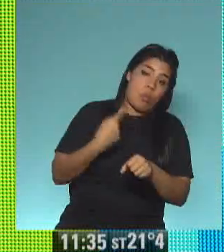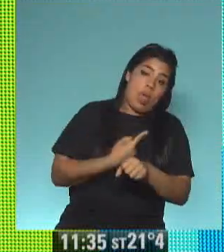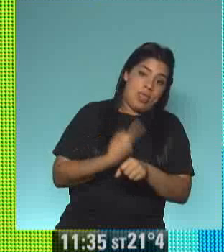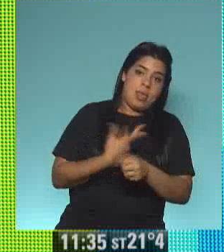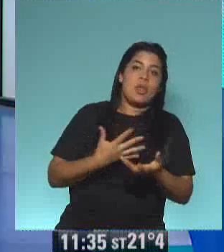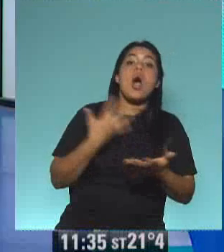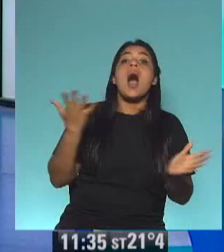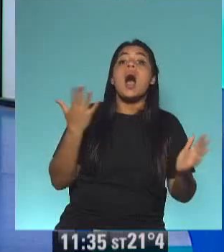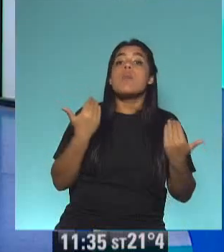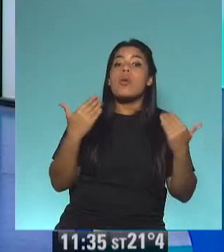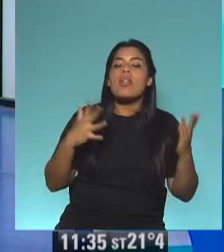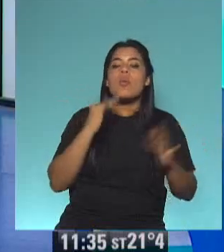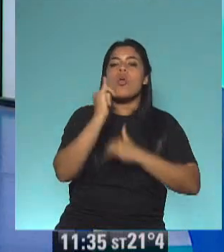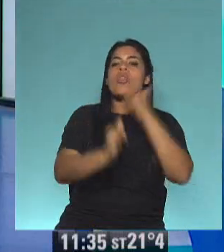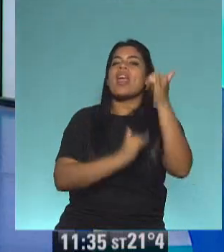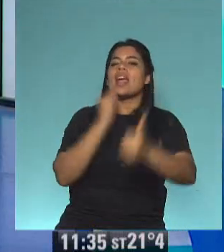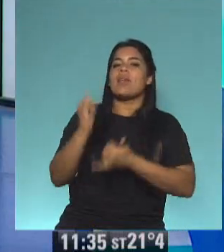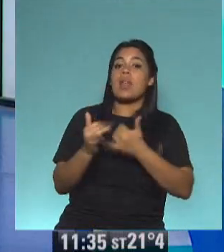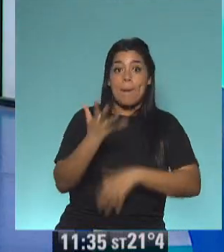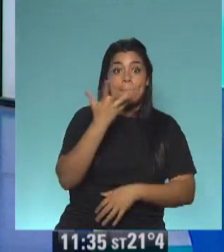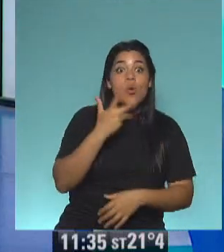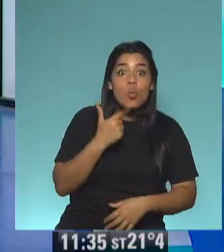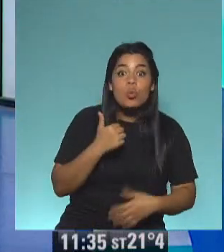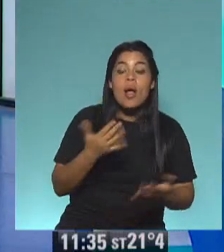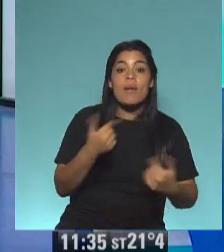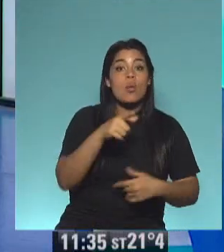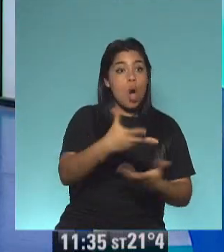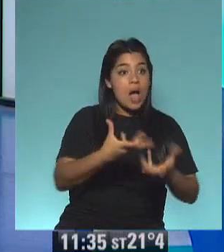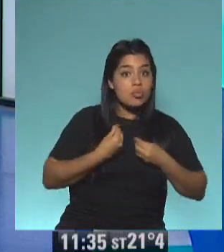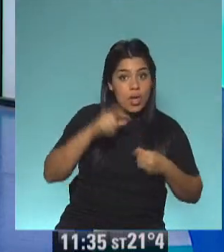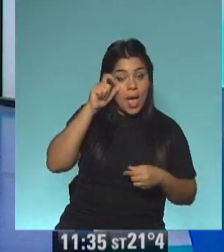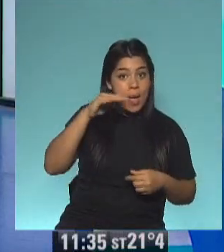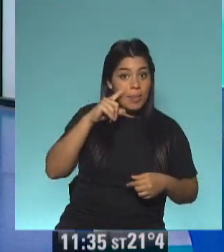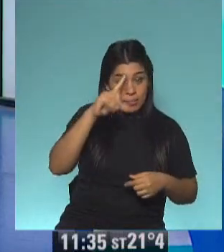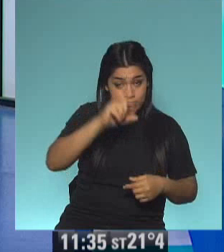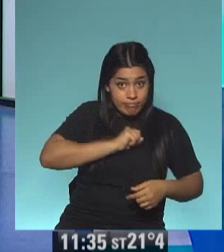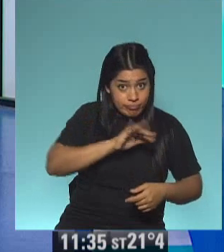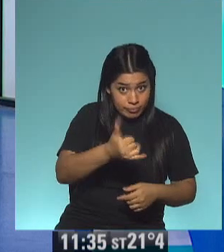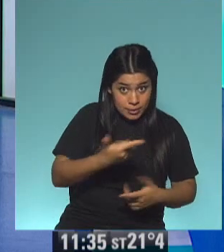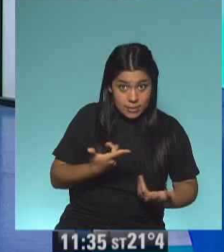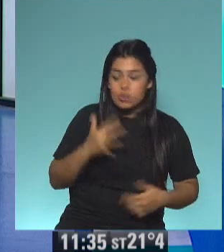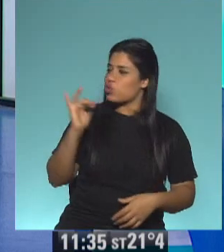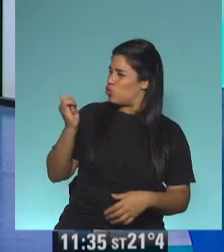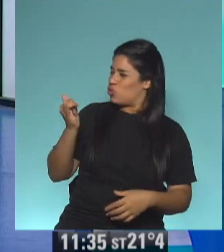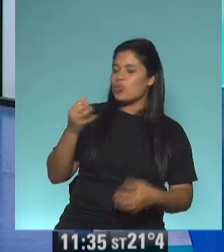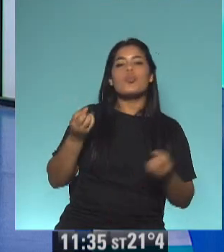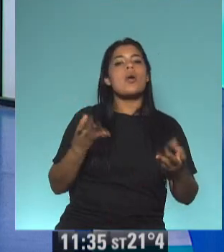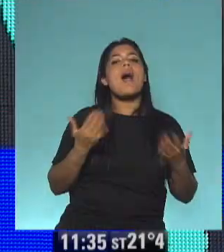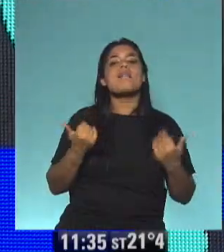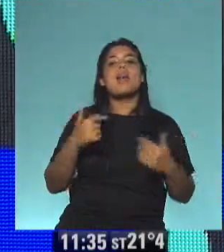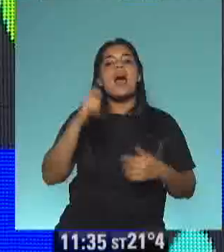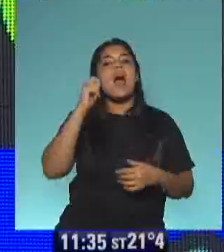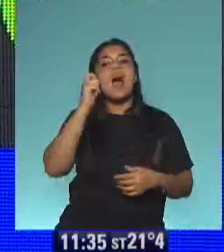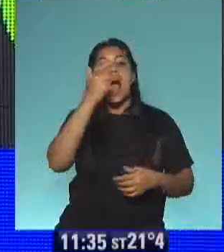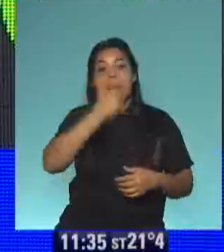describir olores. Ah, me gusta. ¿Nos podés ayudar con eso, Emi? ¿Te animás? Entonces es así. Va a empezar Agus, que se va